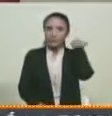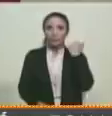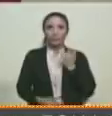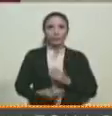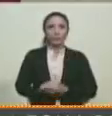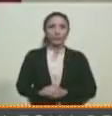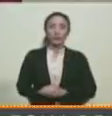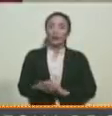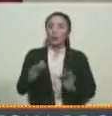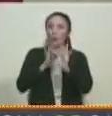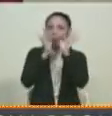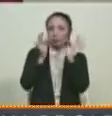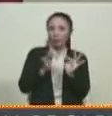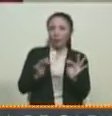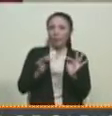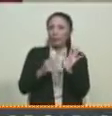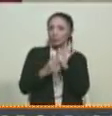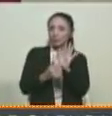modelo granchiano